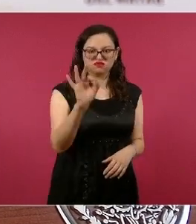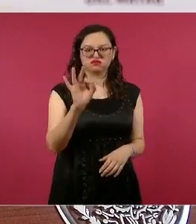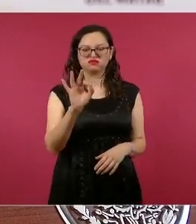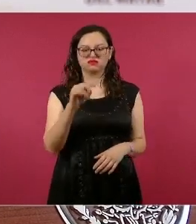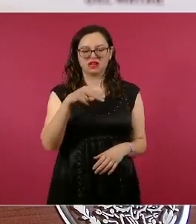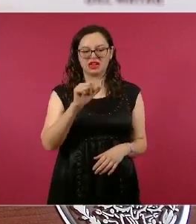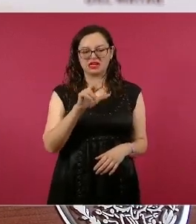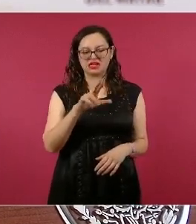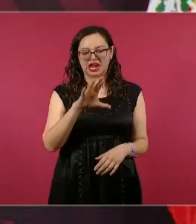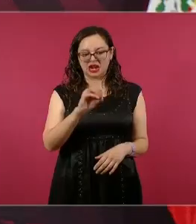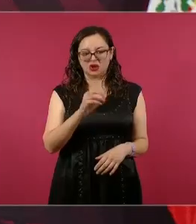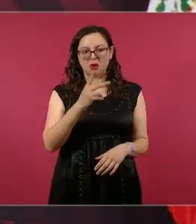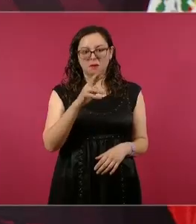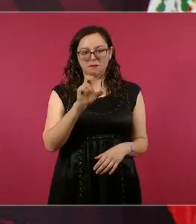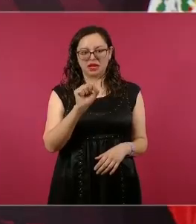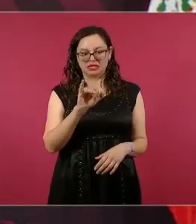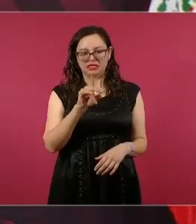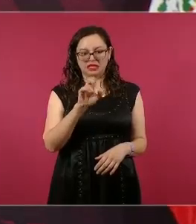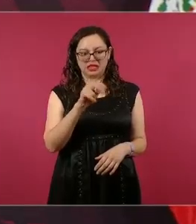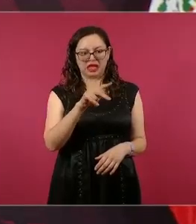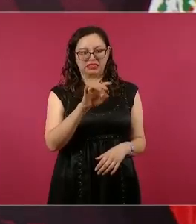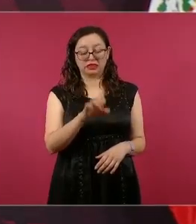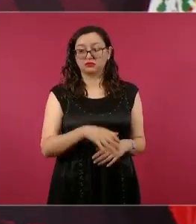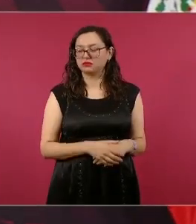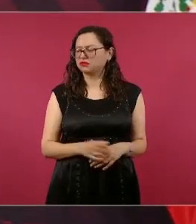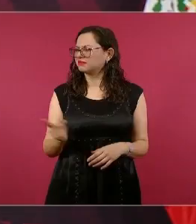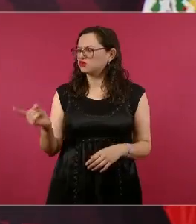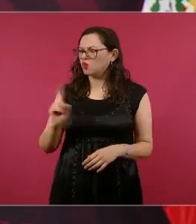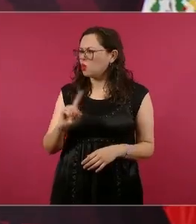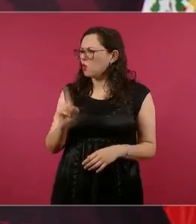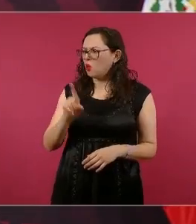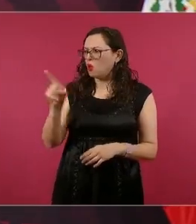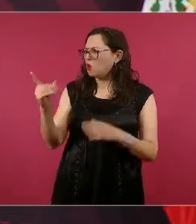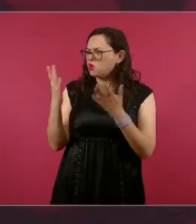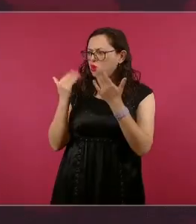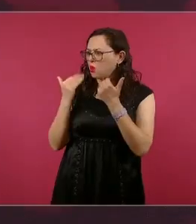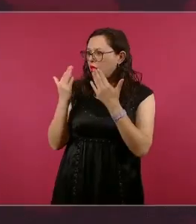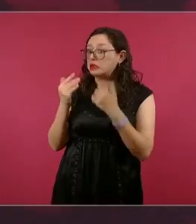Narcopresidente, no, sí. Sí fue a ver a la